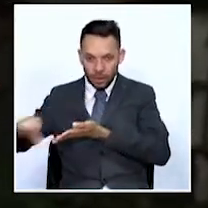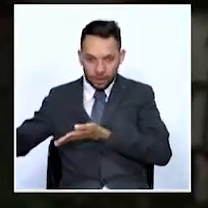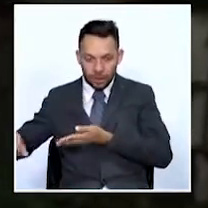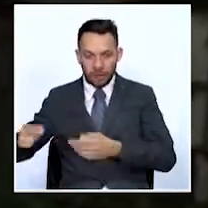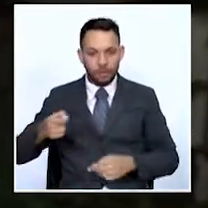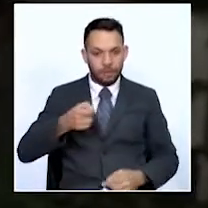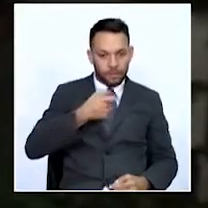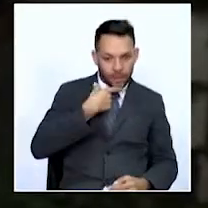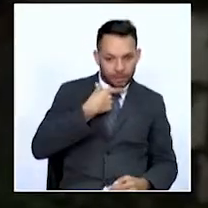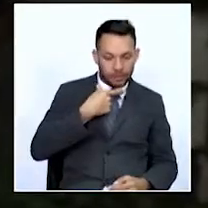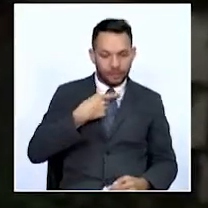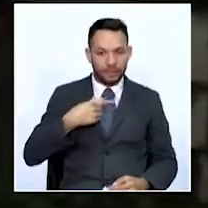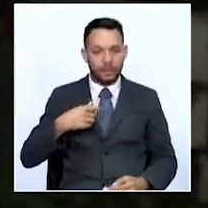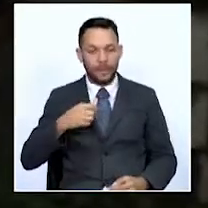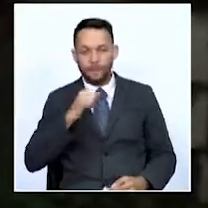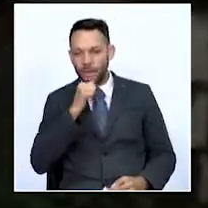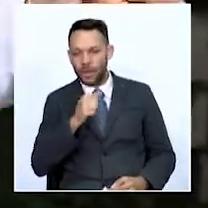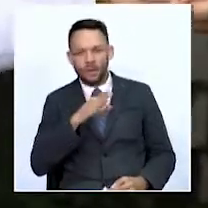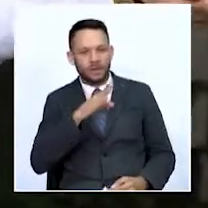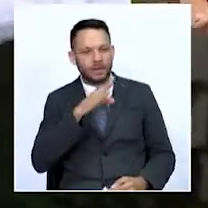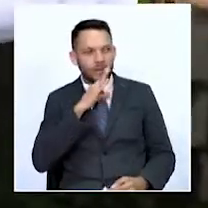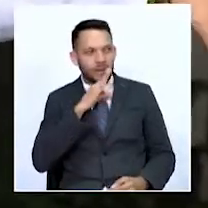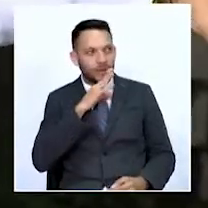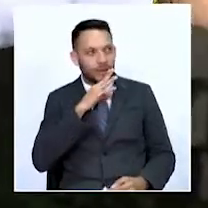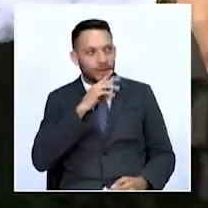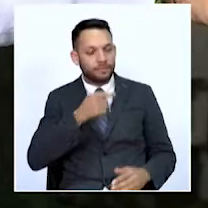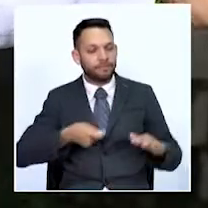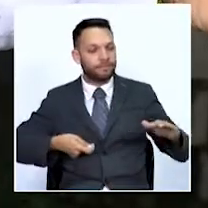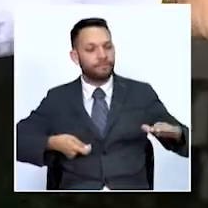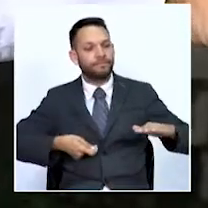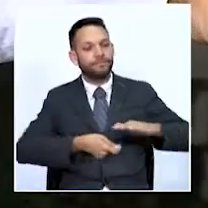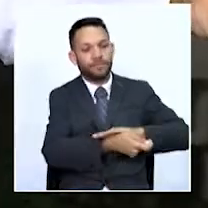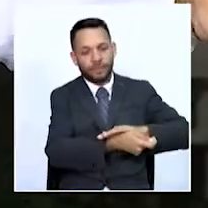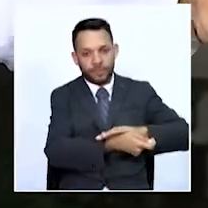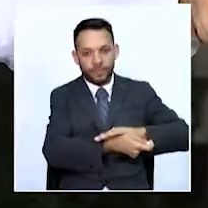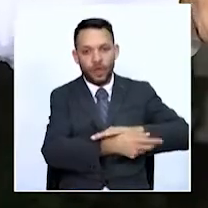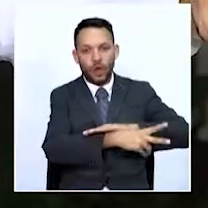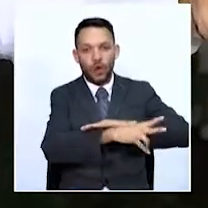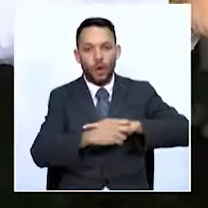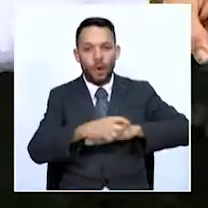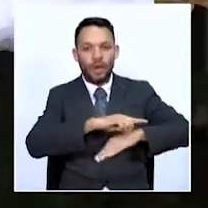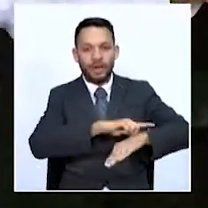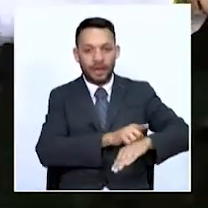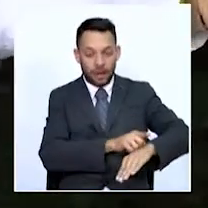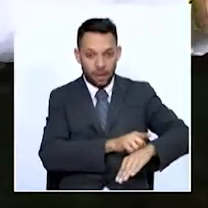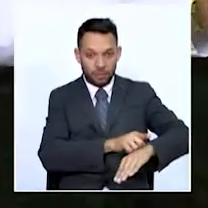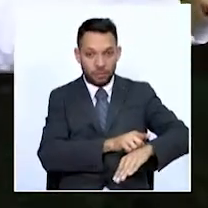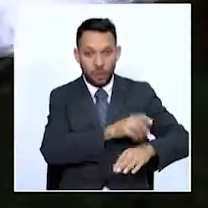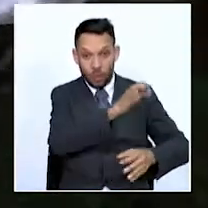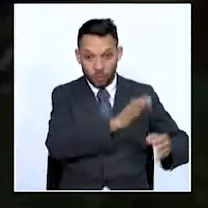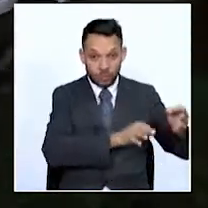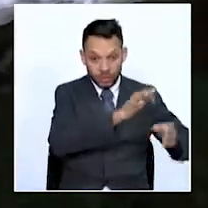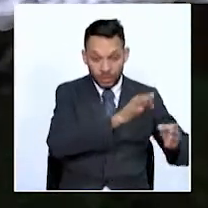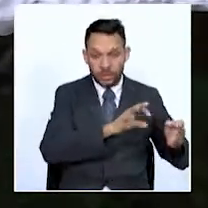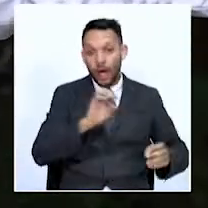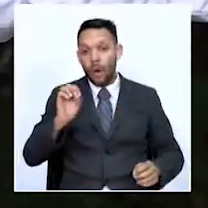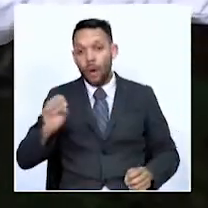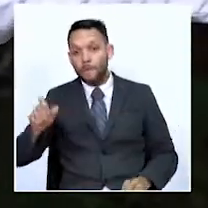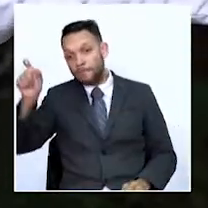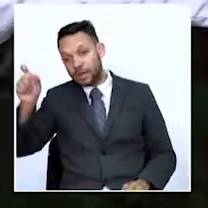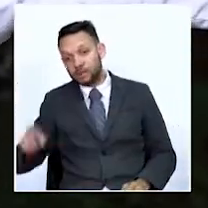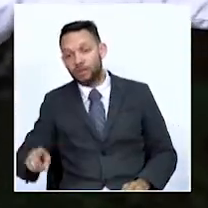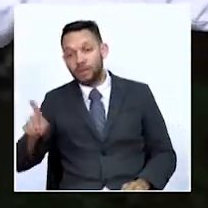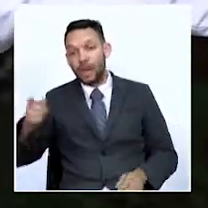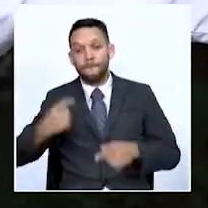¿Cuál es peor sicario? ¿El que pega la puñalada para robarse el reloj o el que es capaz de hacer una pastica de esa para engañar a la gente y dejarla en una diálisis y después del